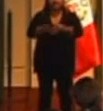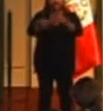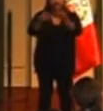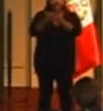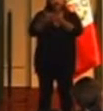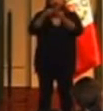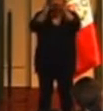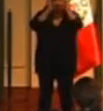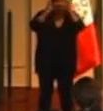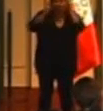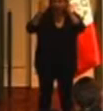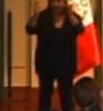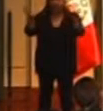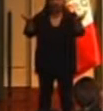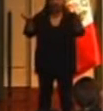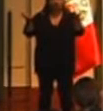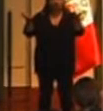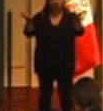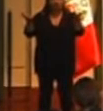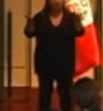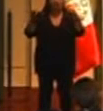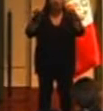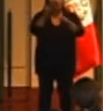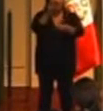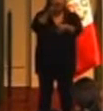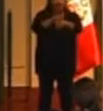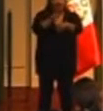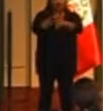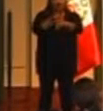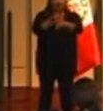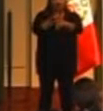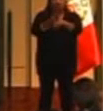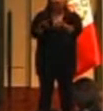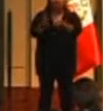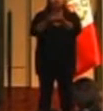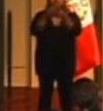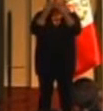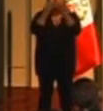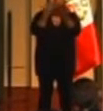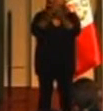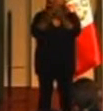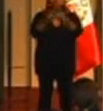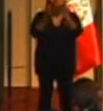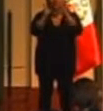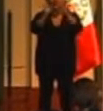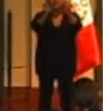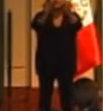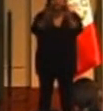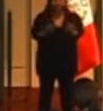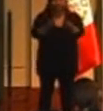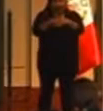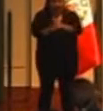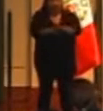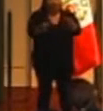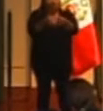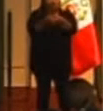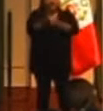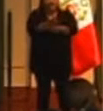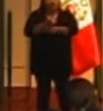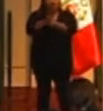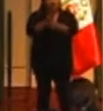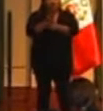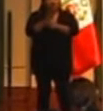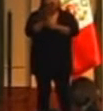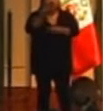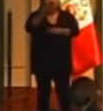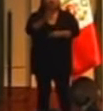estemos más atentos y cada cierto tiempo nos tomamos examen dentro del Comité Distrital de Seguridad Ciudadana. Entonces un fiscal no